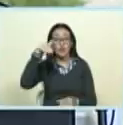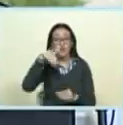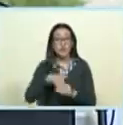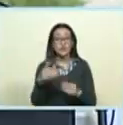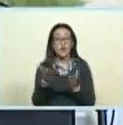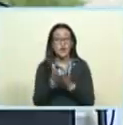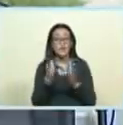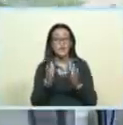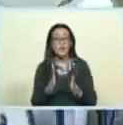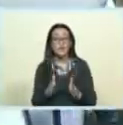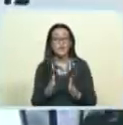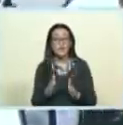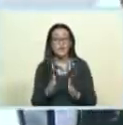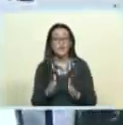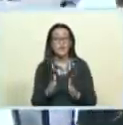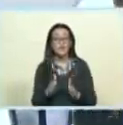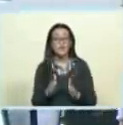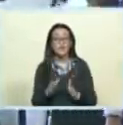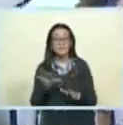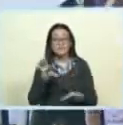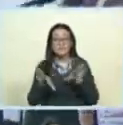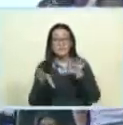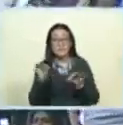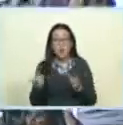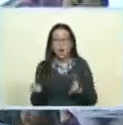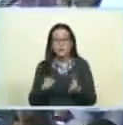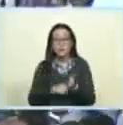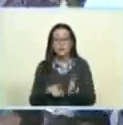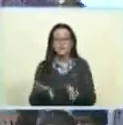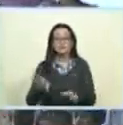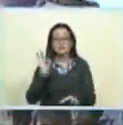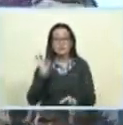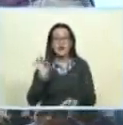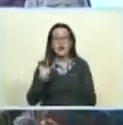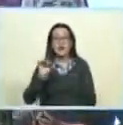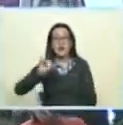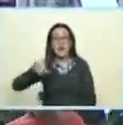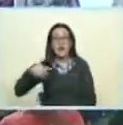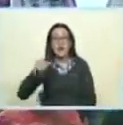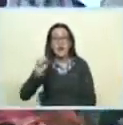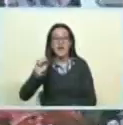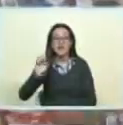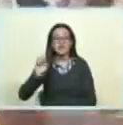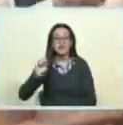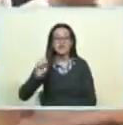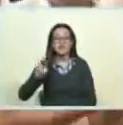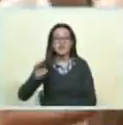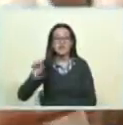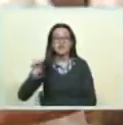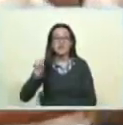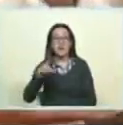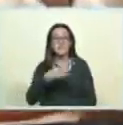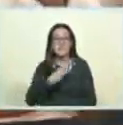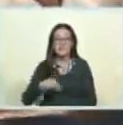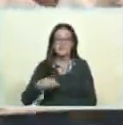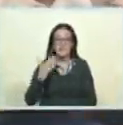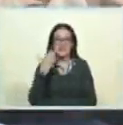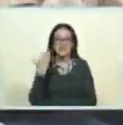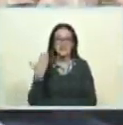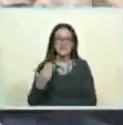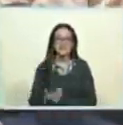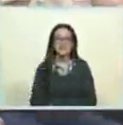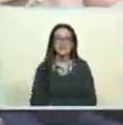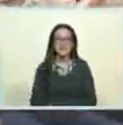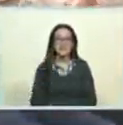los estudiantes y reeligieron a Jesús Rodríguez, el Toto, como presidente. Bueno,